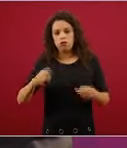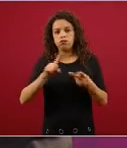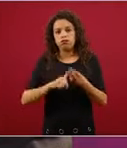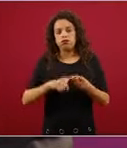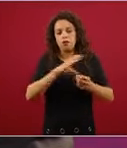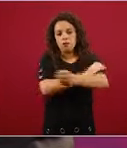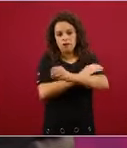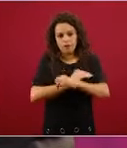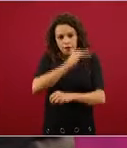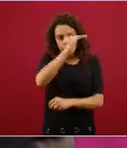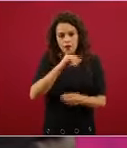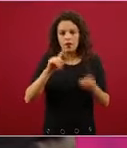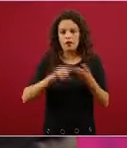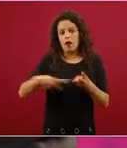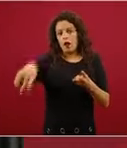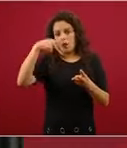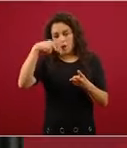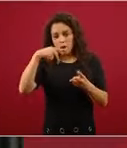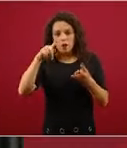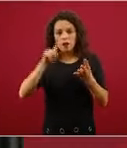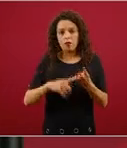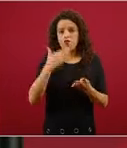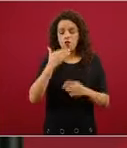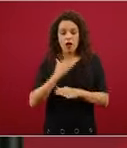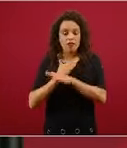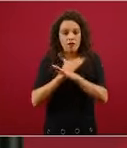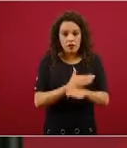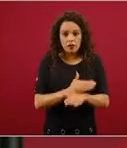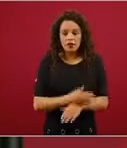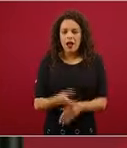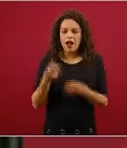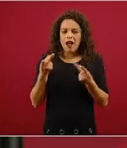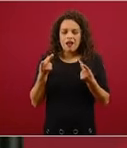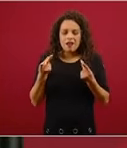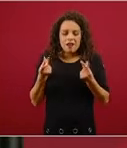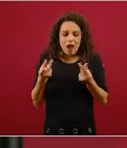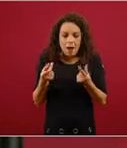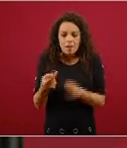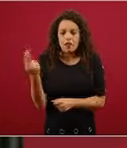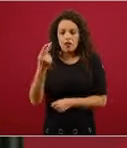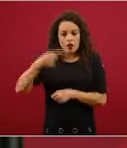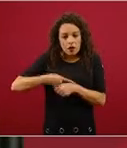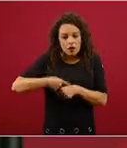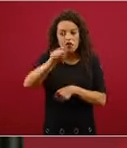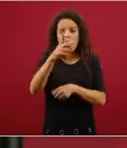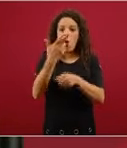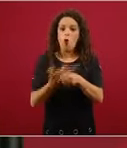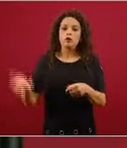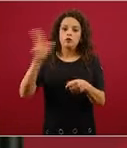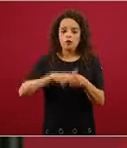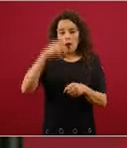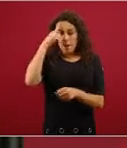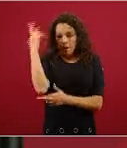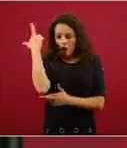tabaquismo, inmunosupresión, vaya lo más pronto posible al hospital para que sea valorada.